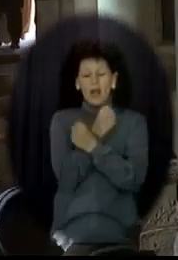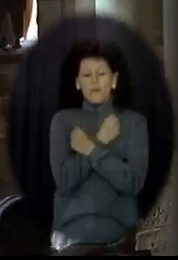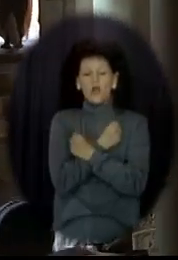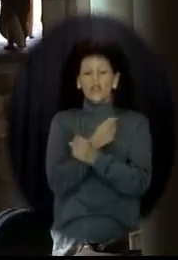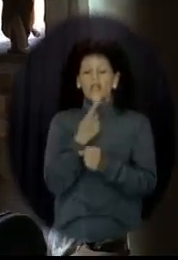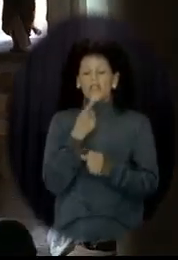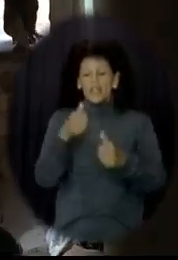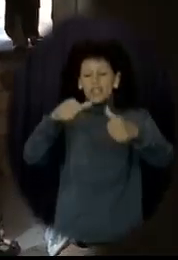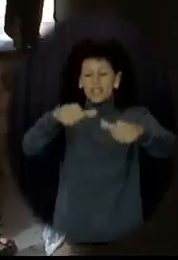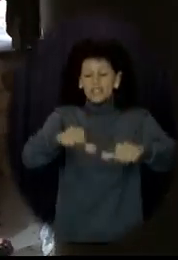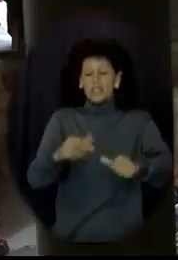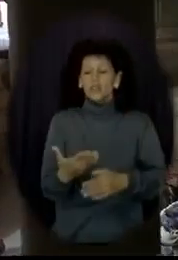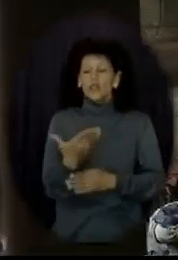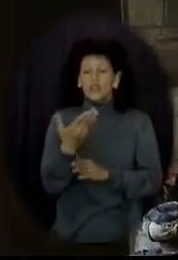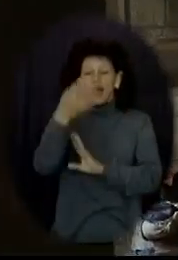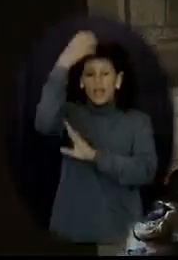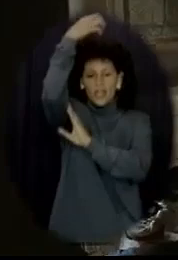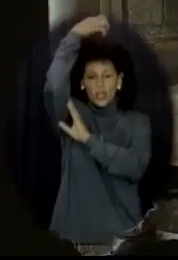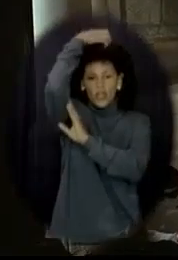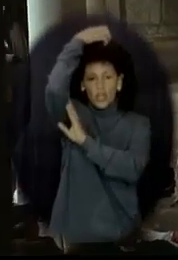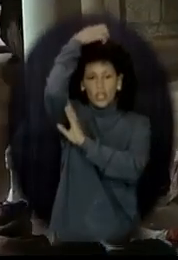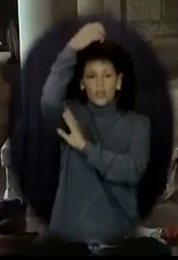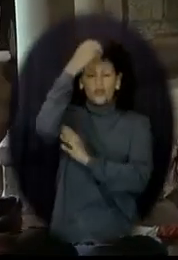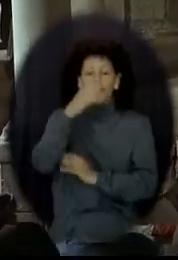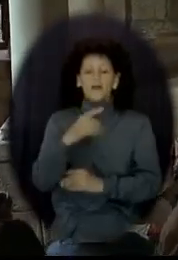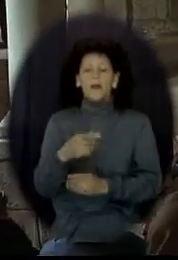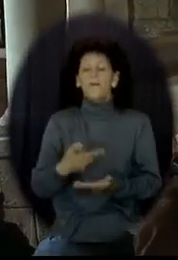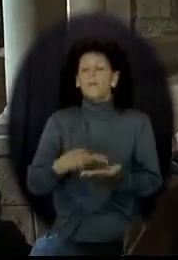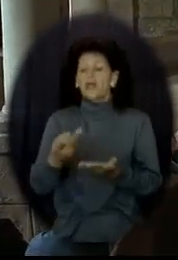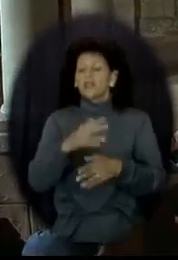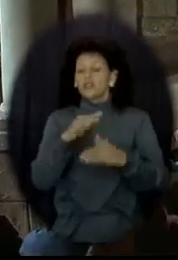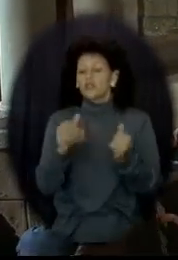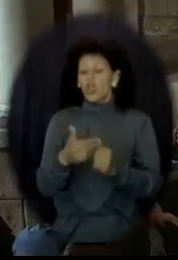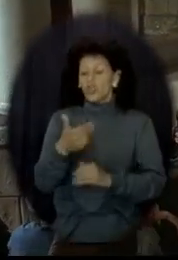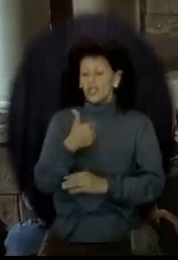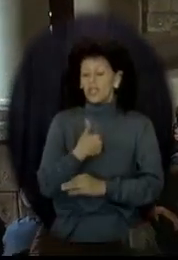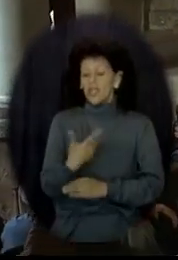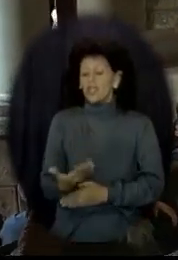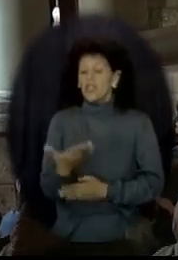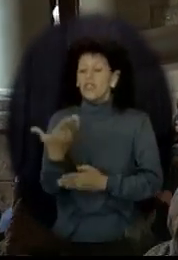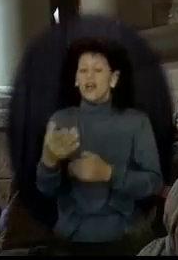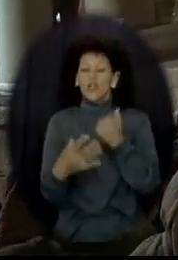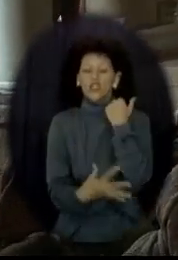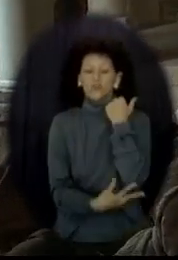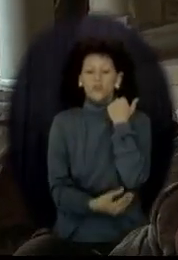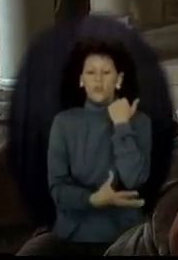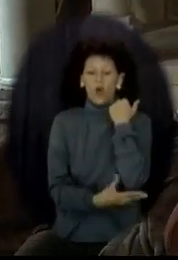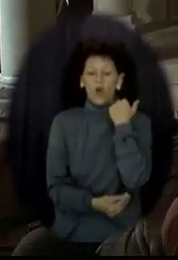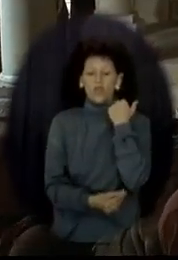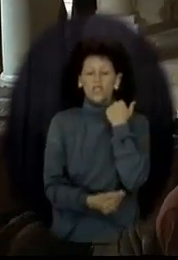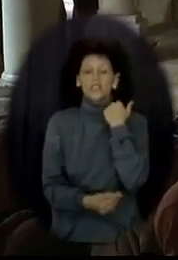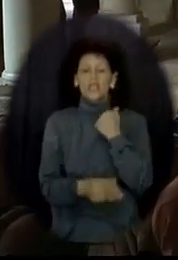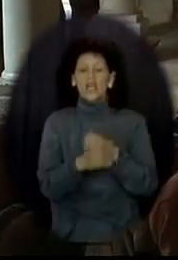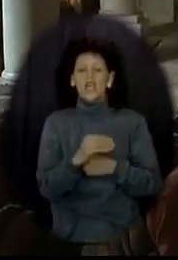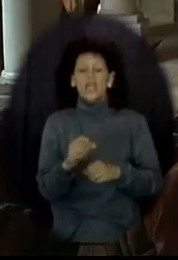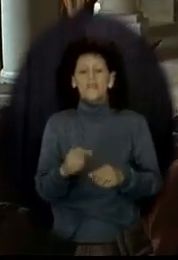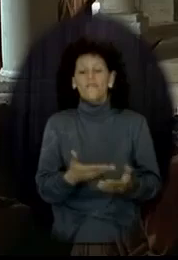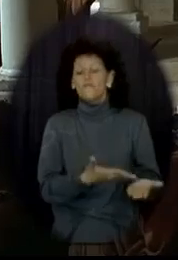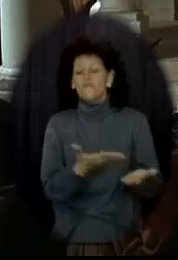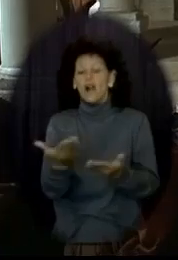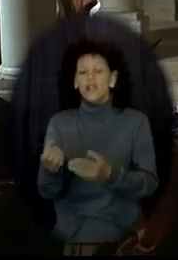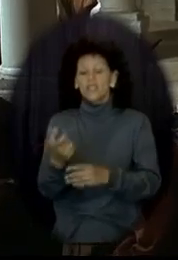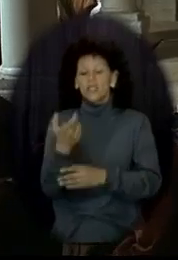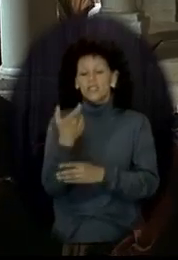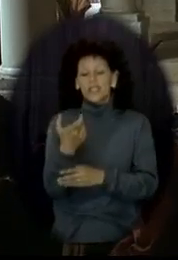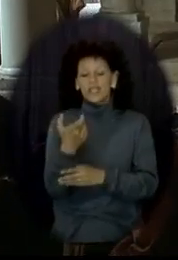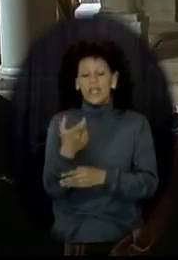reino. Vendan lo que tienen y den a los necesitados. Procúrense bolsas que no se desgasten, riquezas sin fin en el cielo,